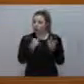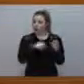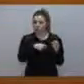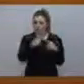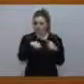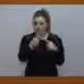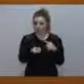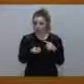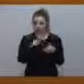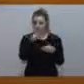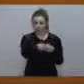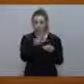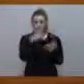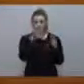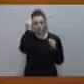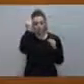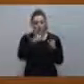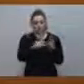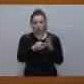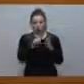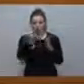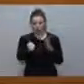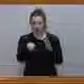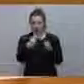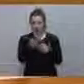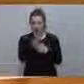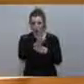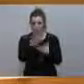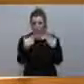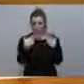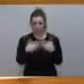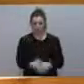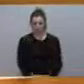porque creo que es una de las soluciones que se plantea también en esta moción. Muchas gracias.